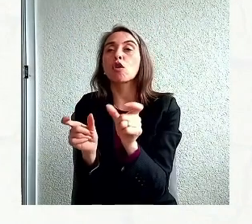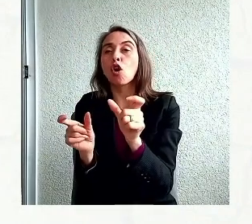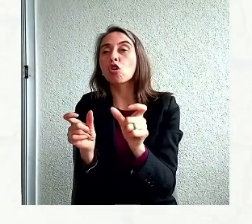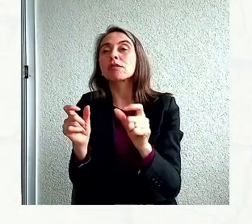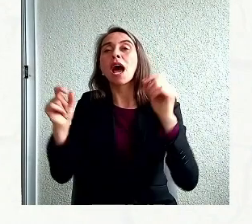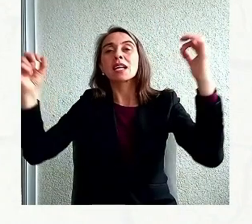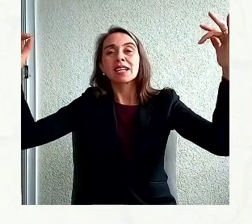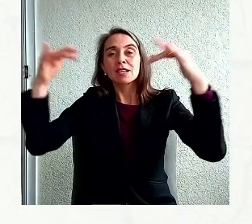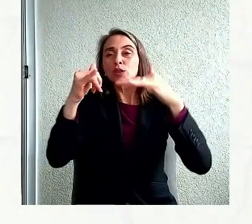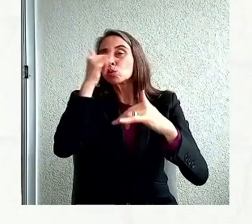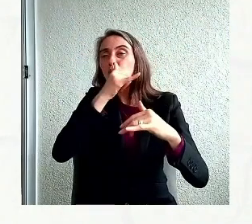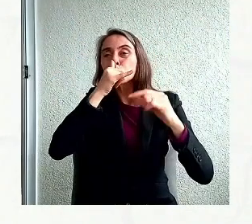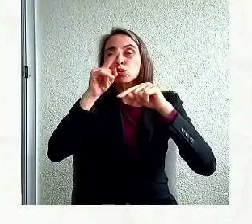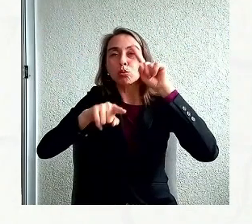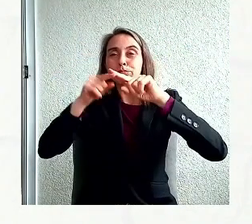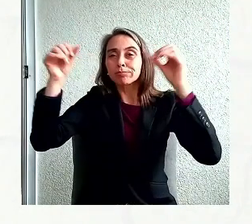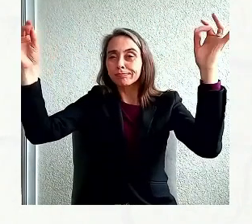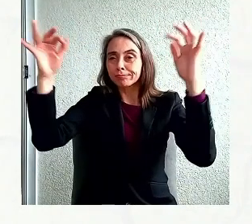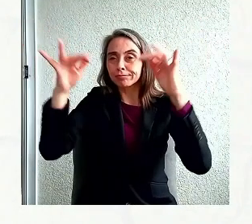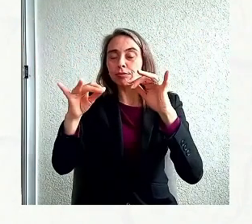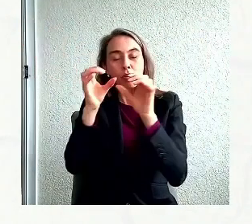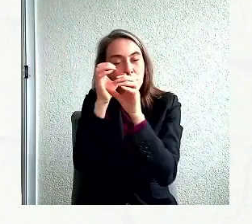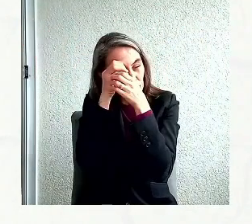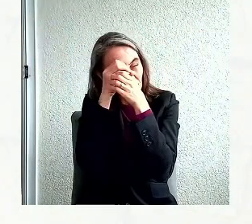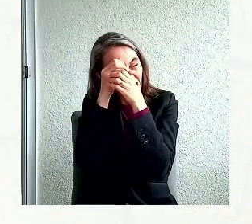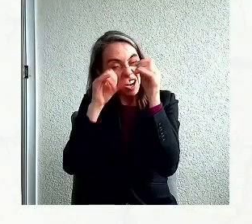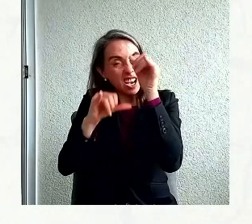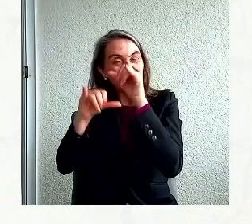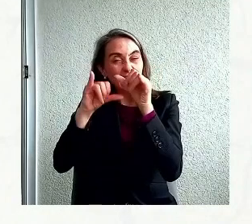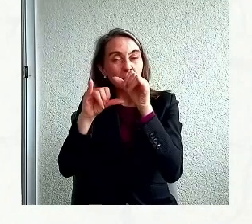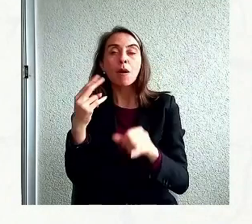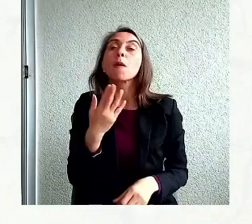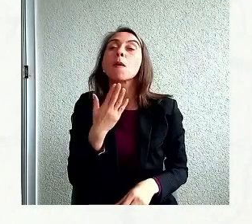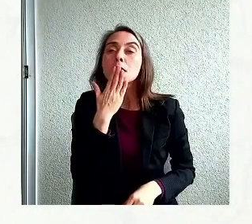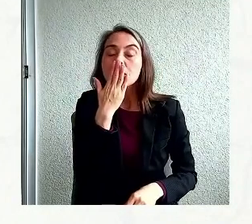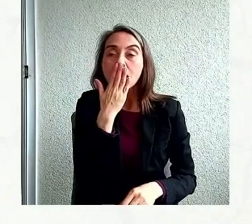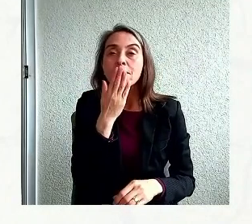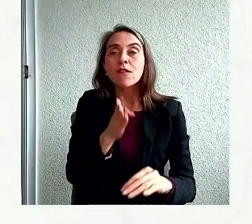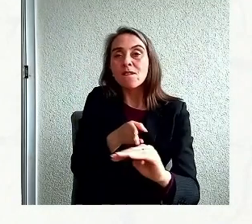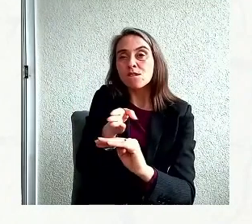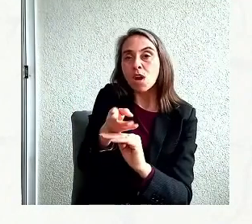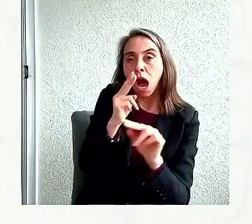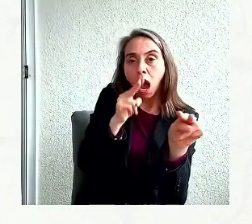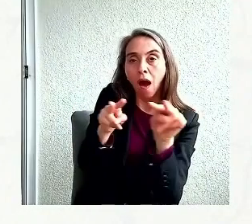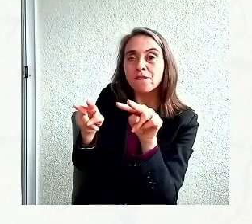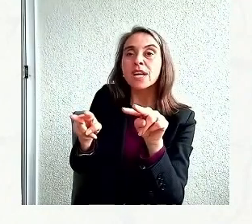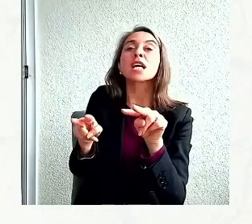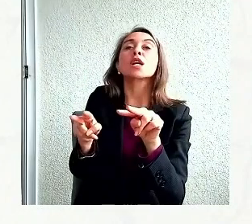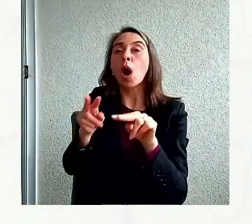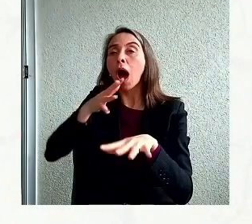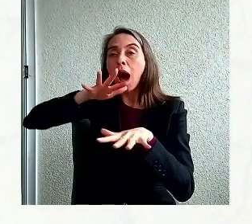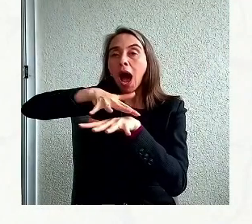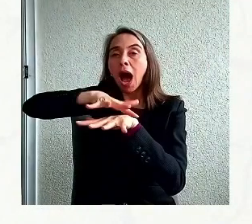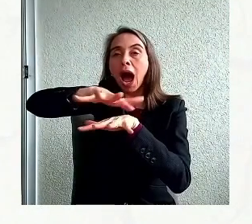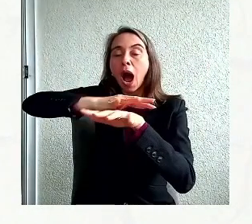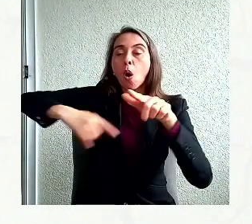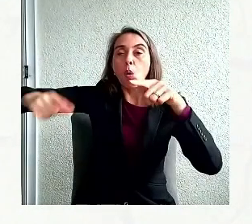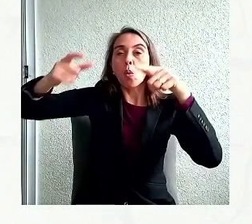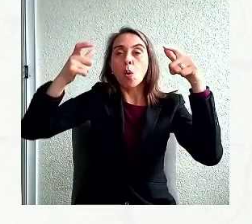a la colaboración con los colegas de Obras Civiles de nuestra universidad, más herramientas de teledetección, imágenes satelitales y imágenes